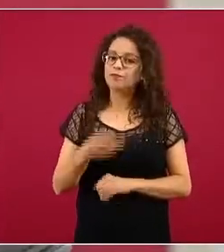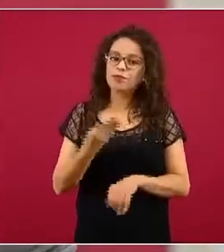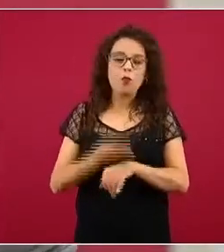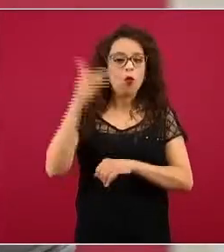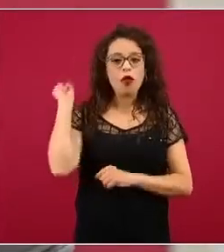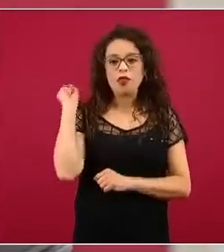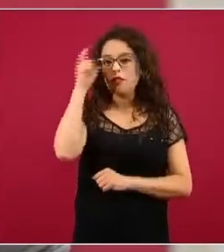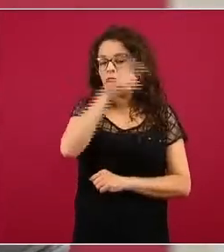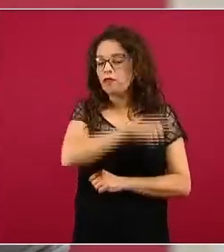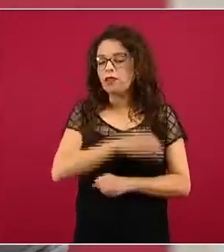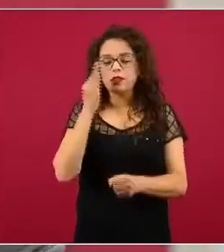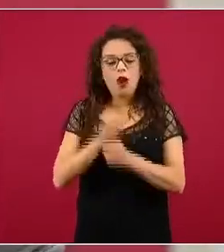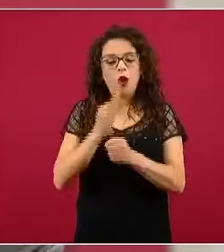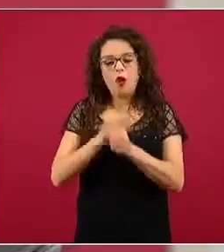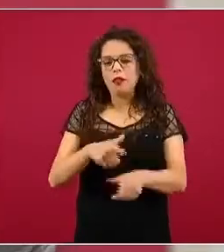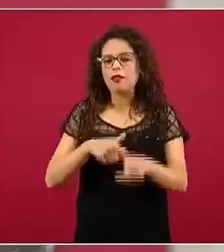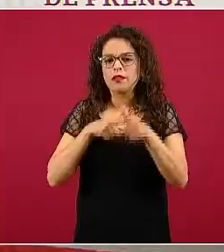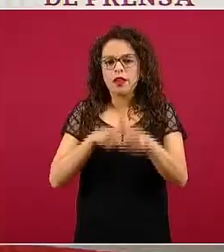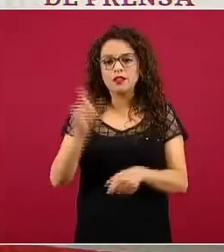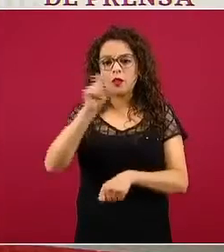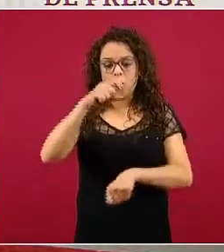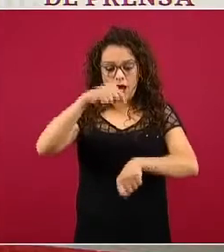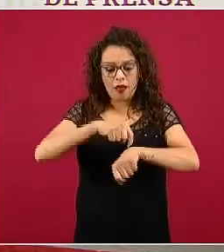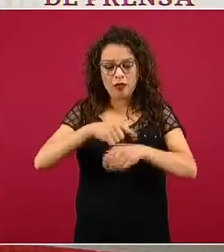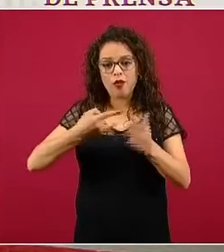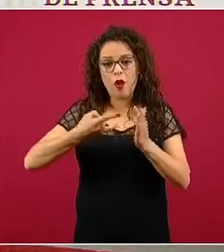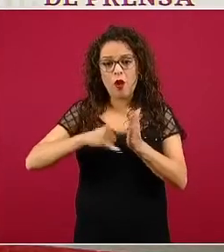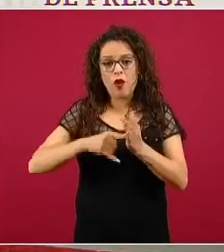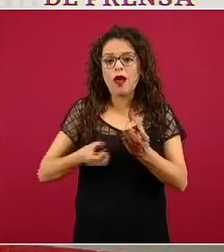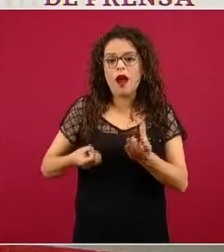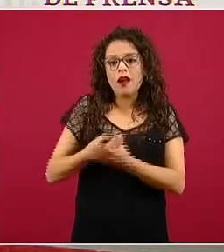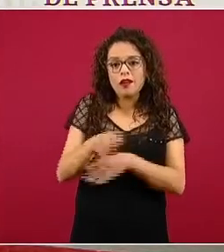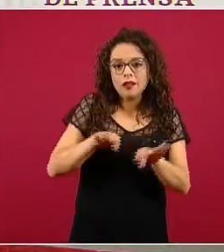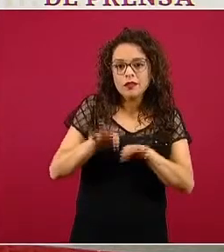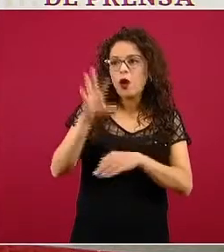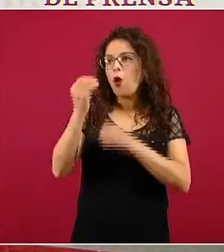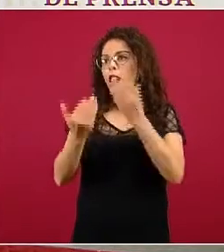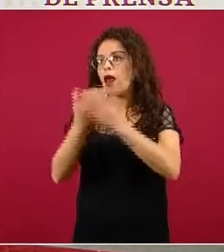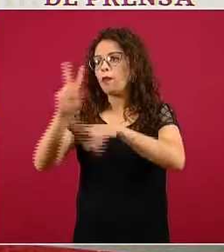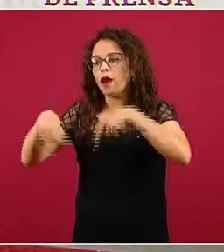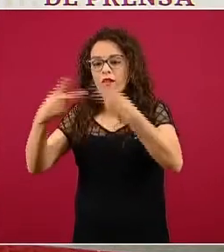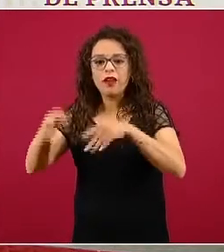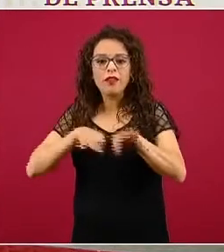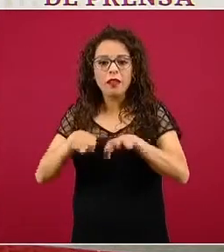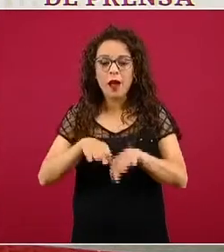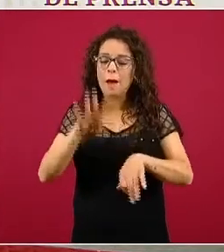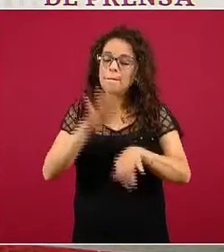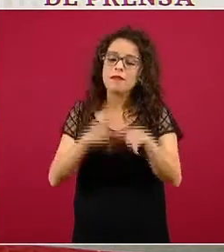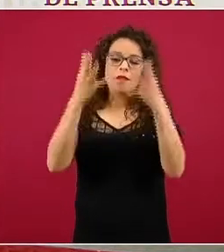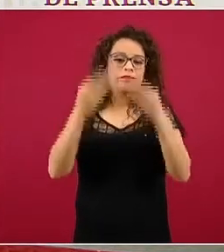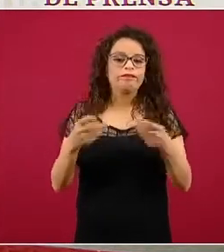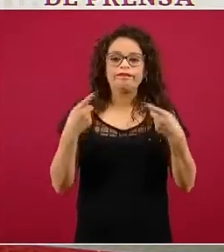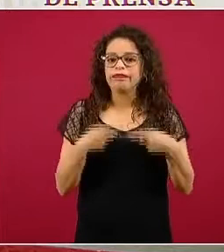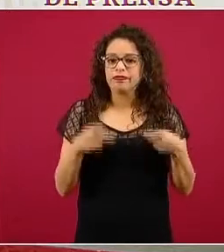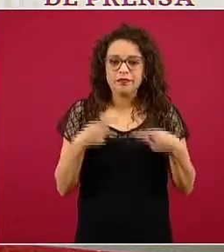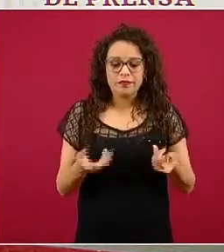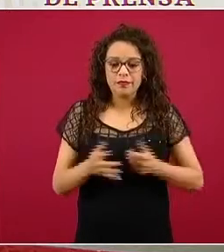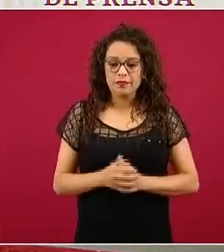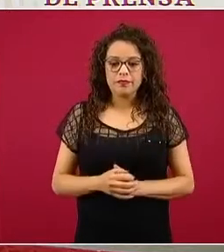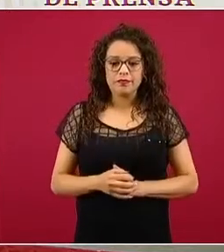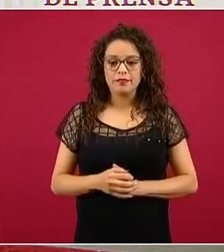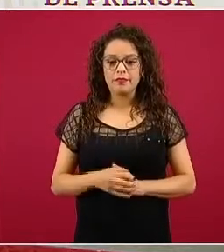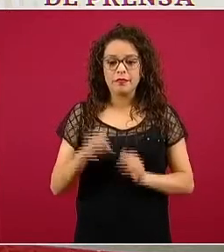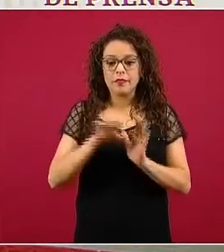siendo. En el caso del Metrobús suele haber personal que hace la dosificación para las filas ordenadas que usted dice, e incluso si va a la estación